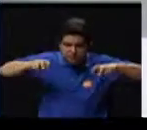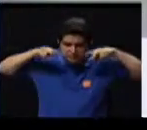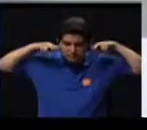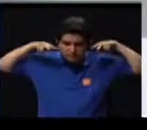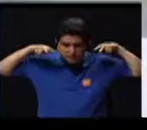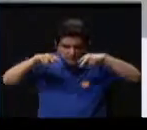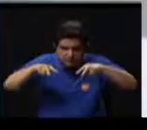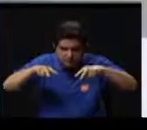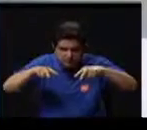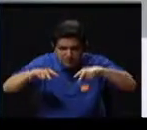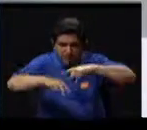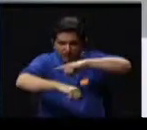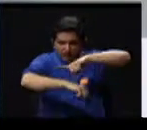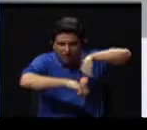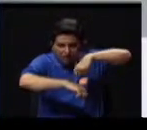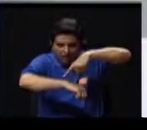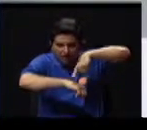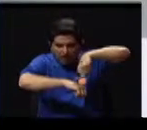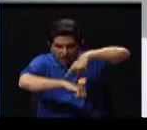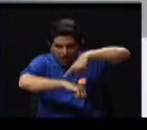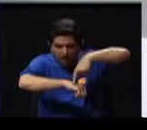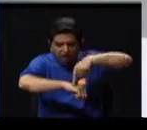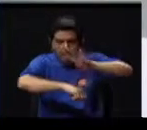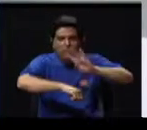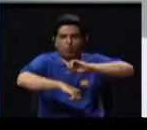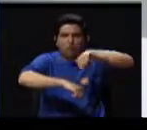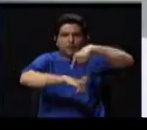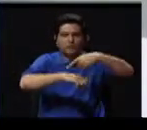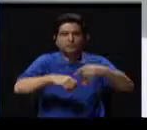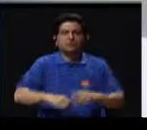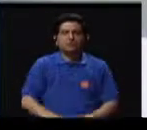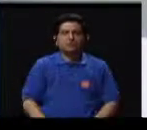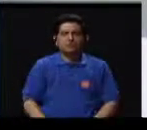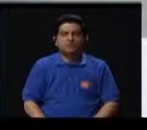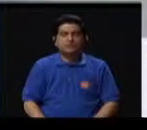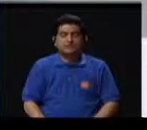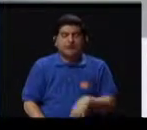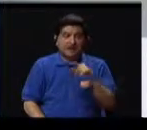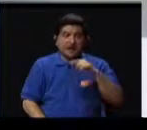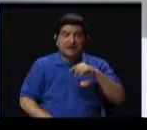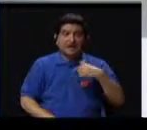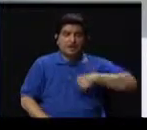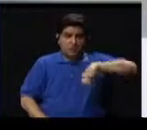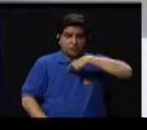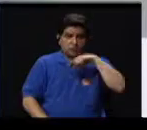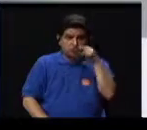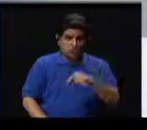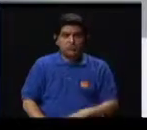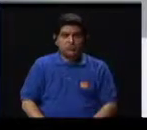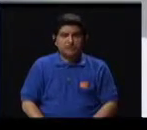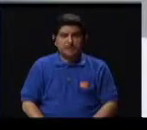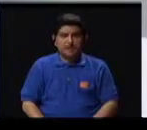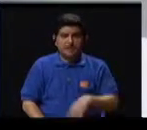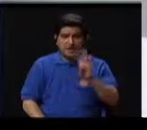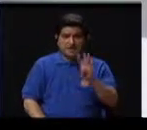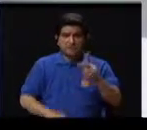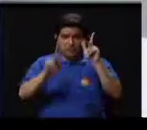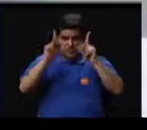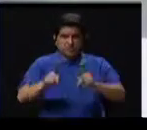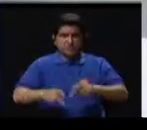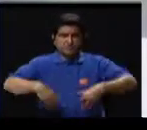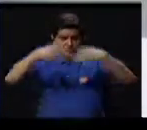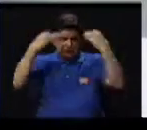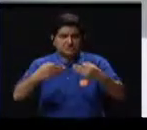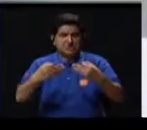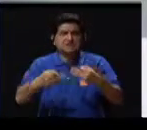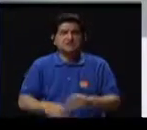ver todas las horas que teníamos, las cuatro, a decidir, a comentarlo, a entre todas tomar la